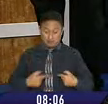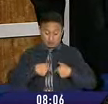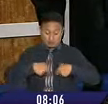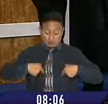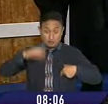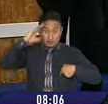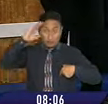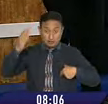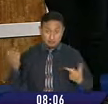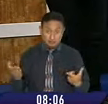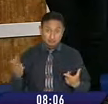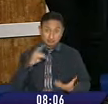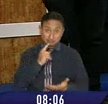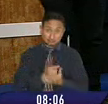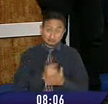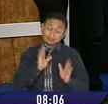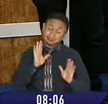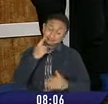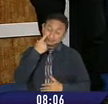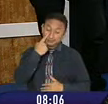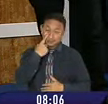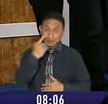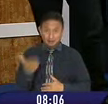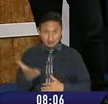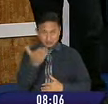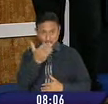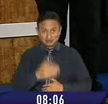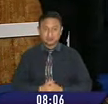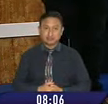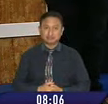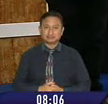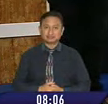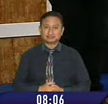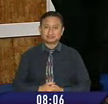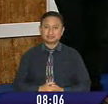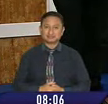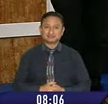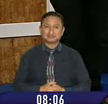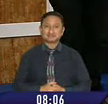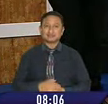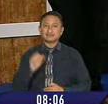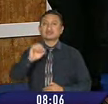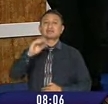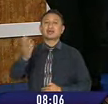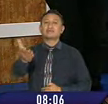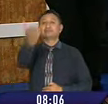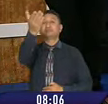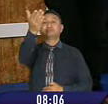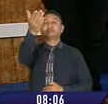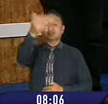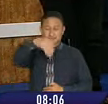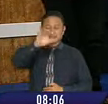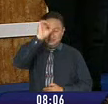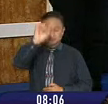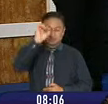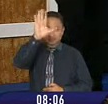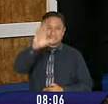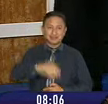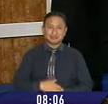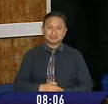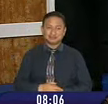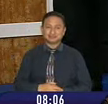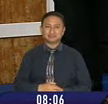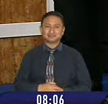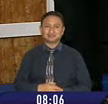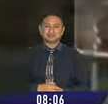sabemos si en efecto fue así, hay que ver, hay un debido proceso. Veamos. Está bien, abogada, está bien. Proceda con el video, la abogada luego nos da los